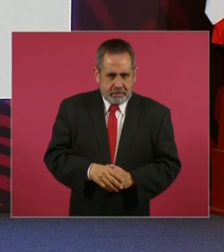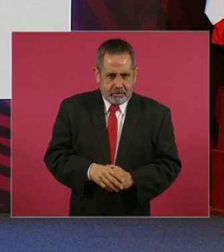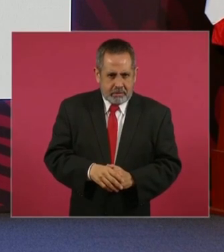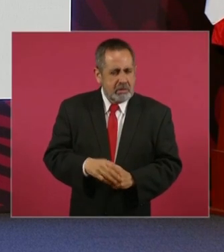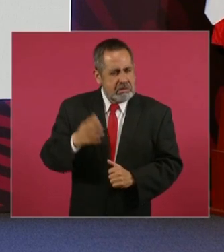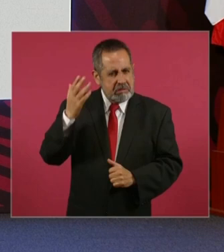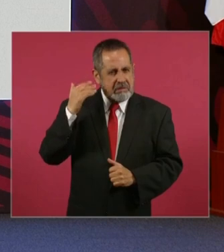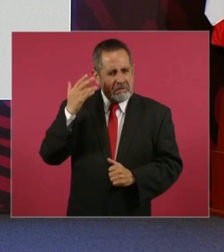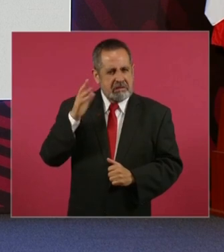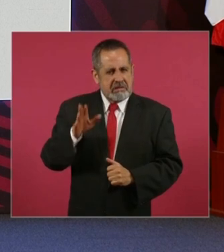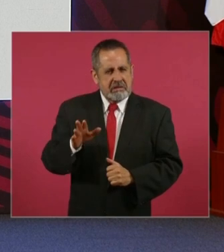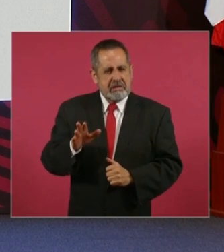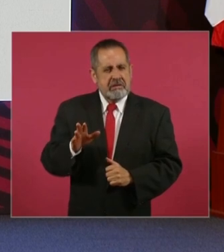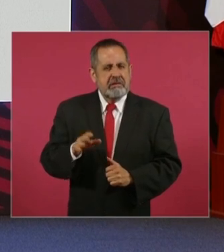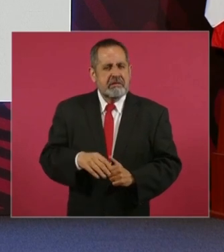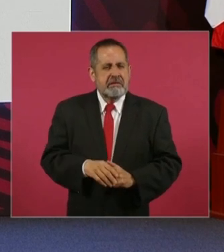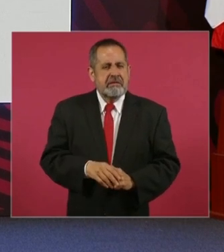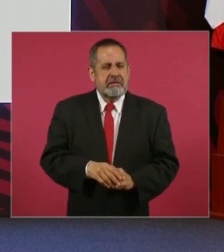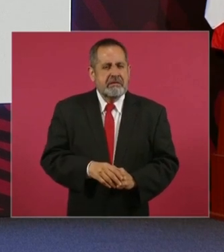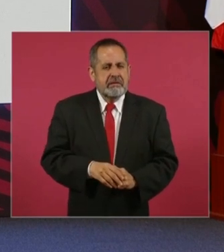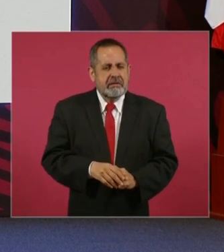Antes